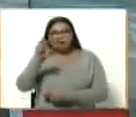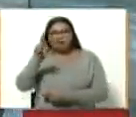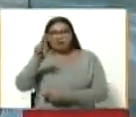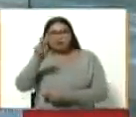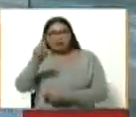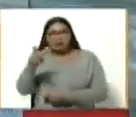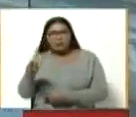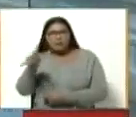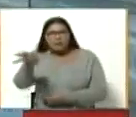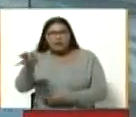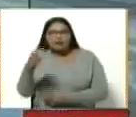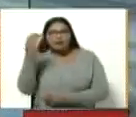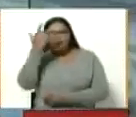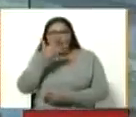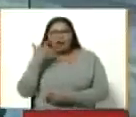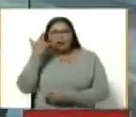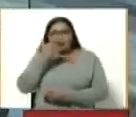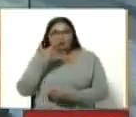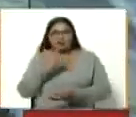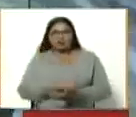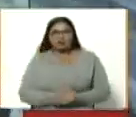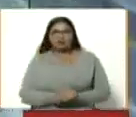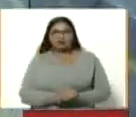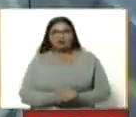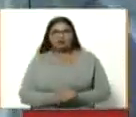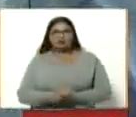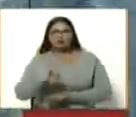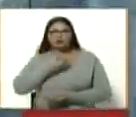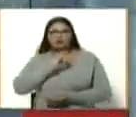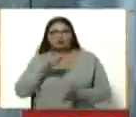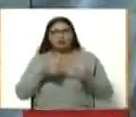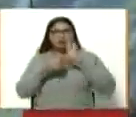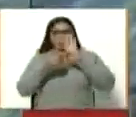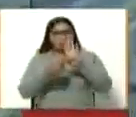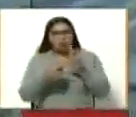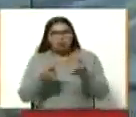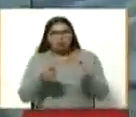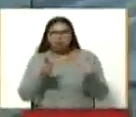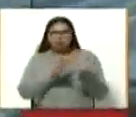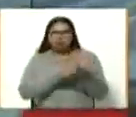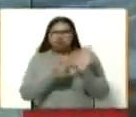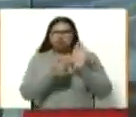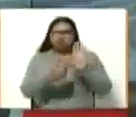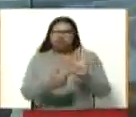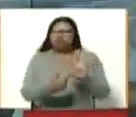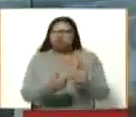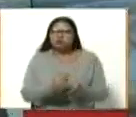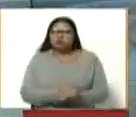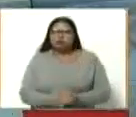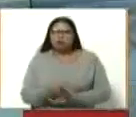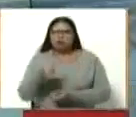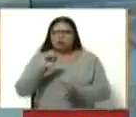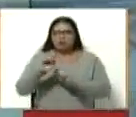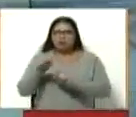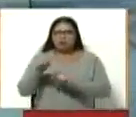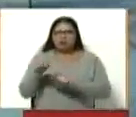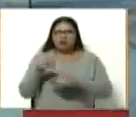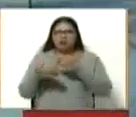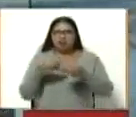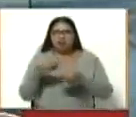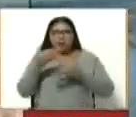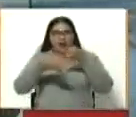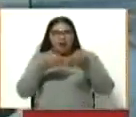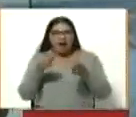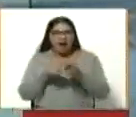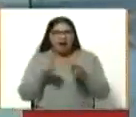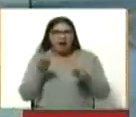africano. En ese momento él se identificó como diplomático, fue desconocido. Un poco para explicar